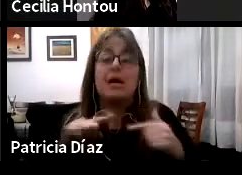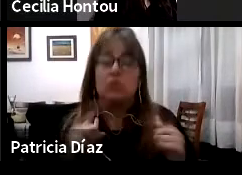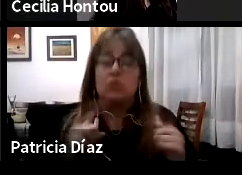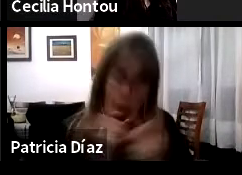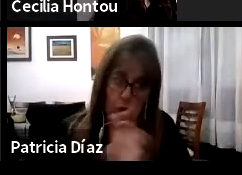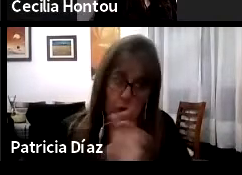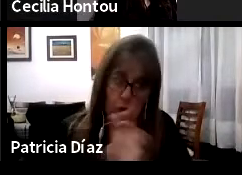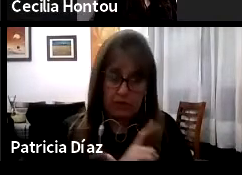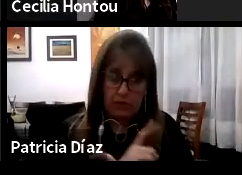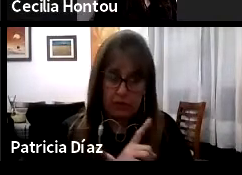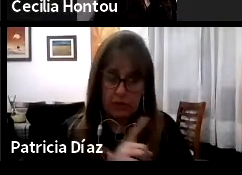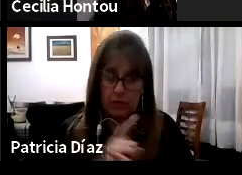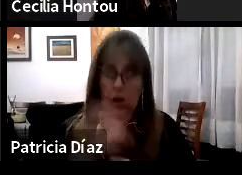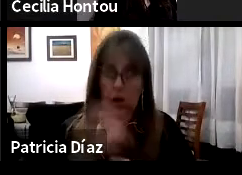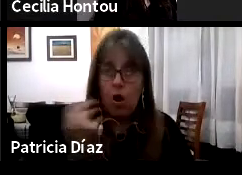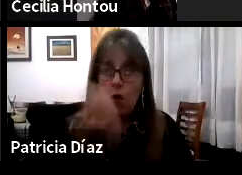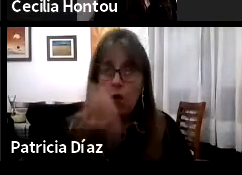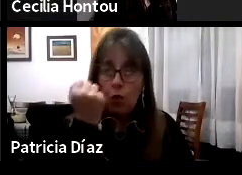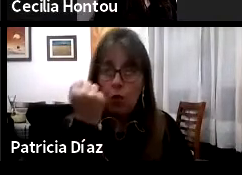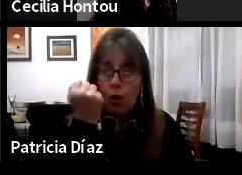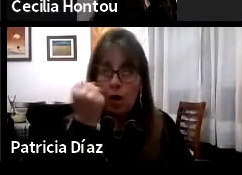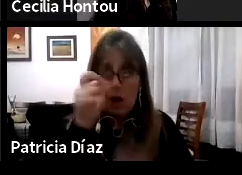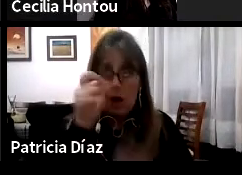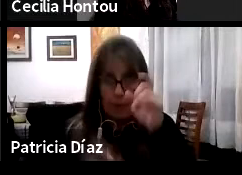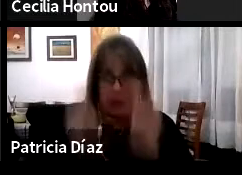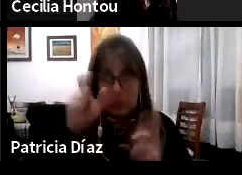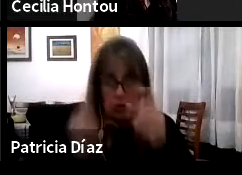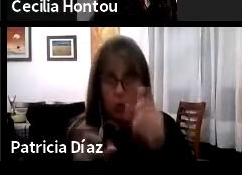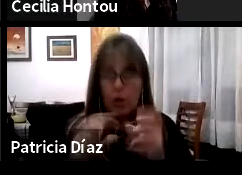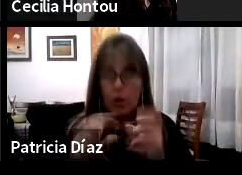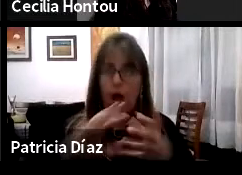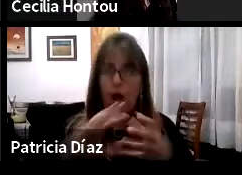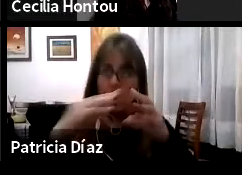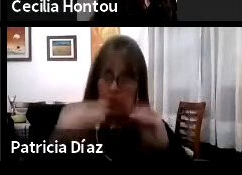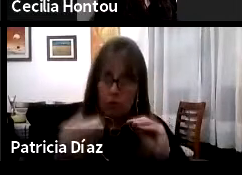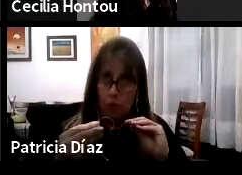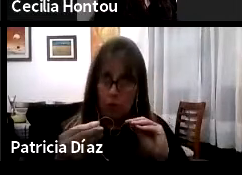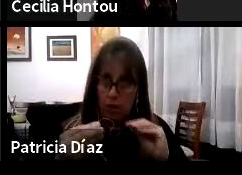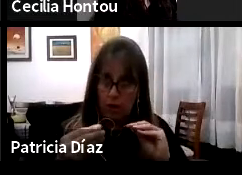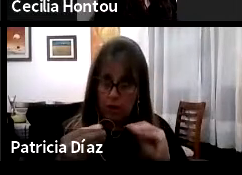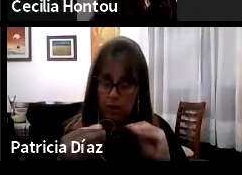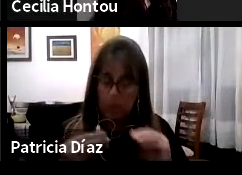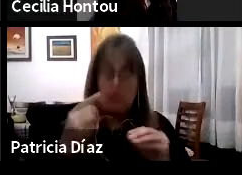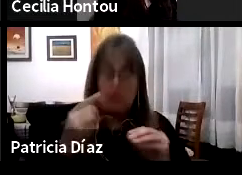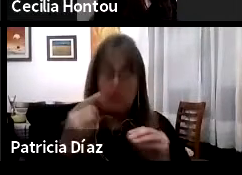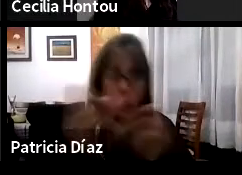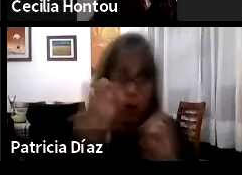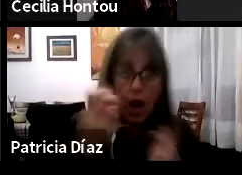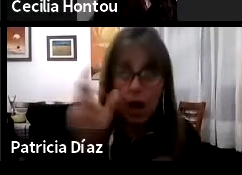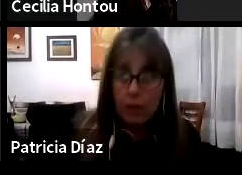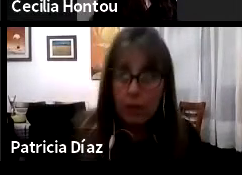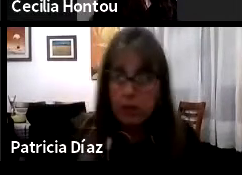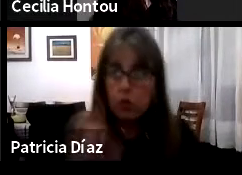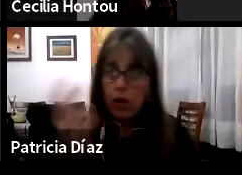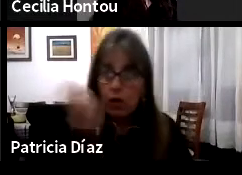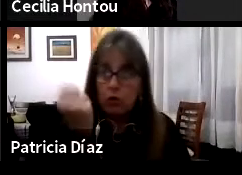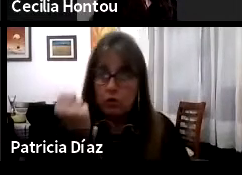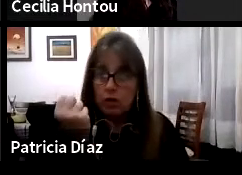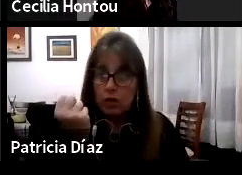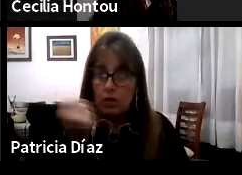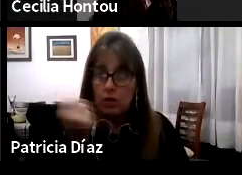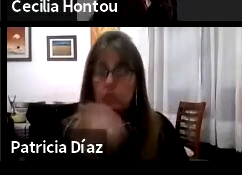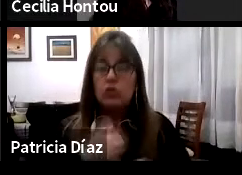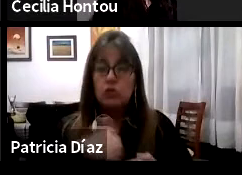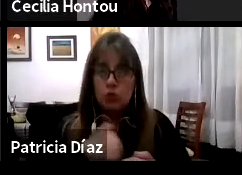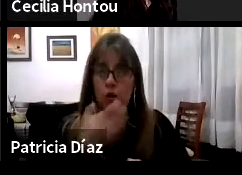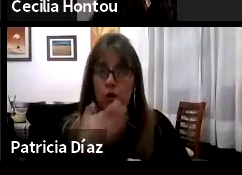sencillo conseguir la persona adecuada o conseguir la persona directamente. Yo quiero decir